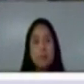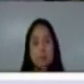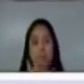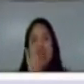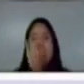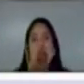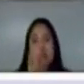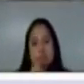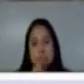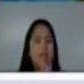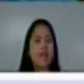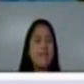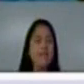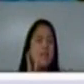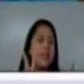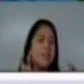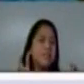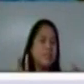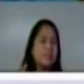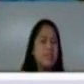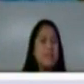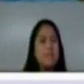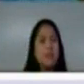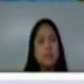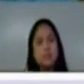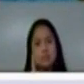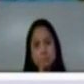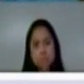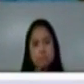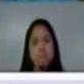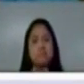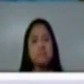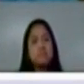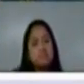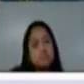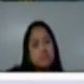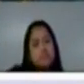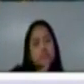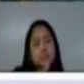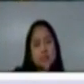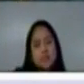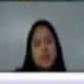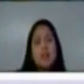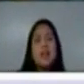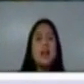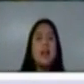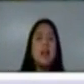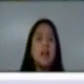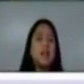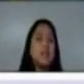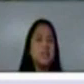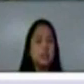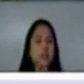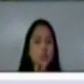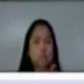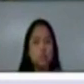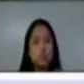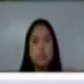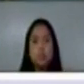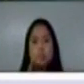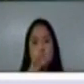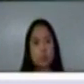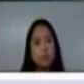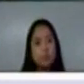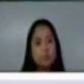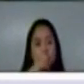sobre todo, de Estados Unidos, lo cual aseveró AMLO, que sigue siendo una declaración, diría yo, bastante fuerte, pero me parece muy